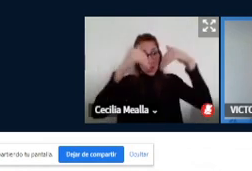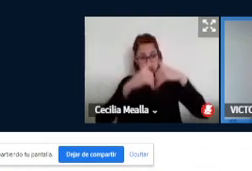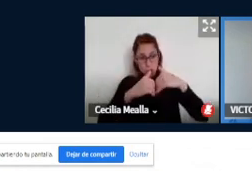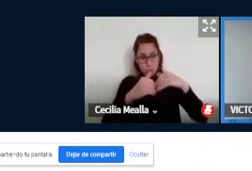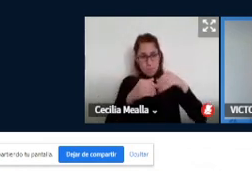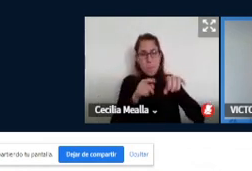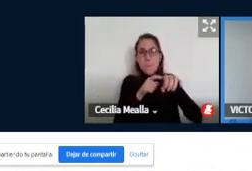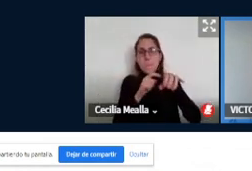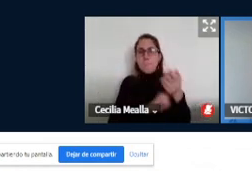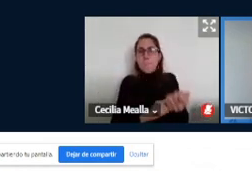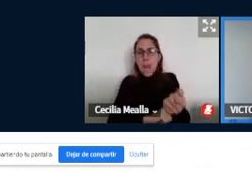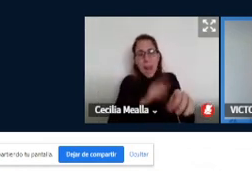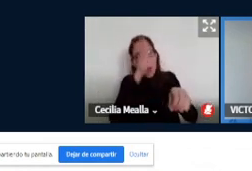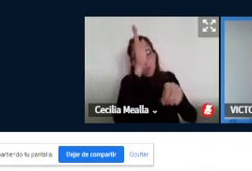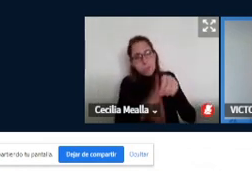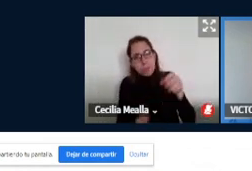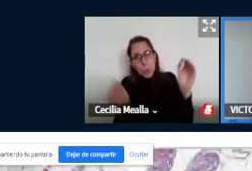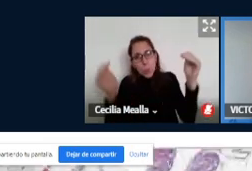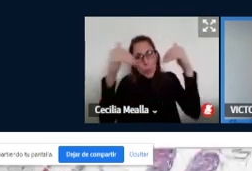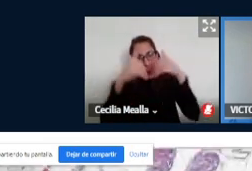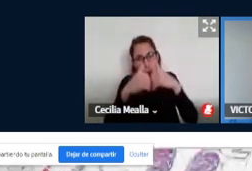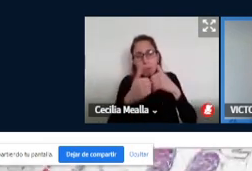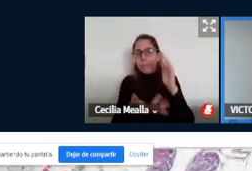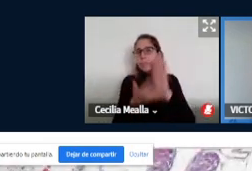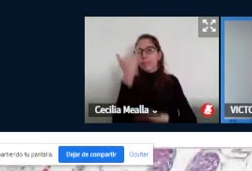en algún preparado, son las venas.